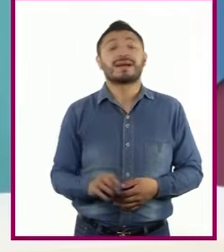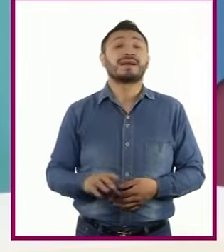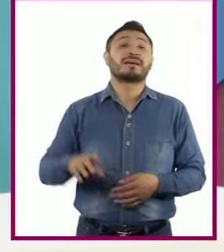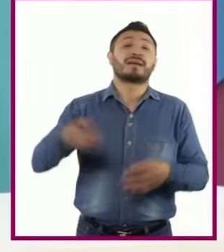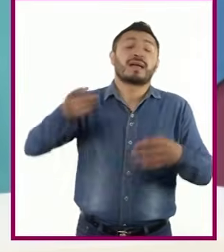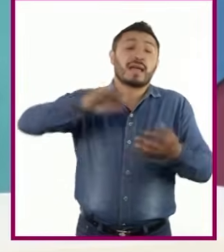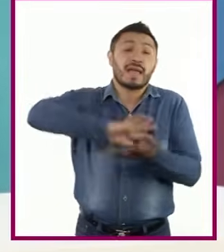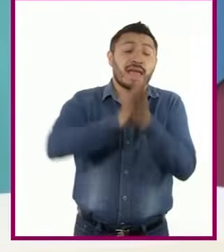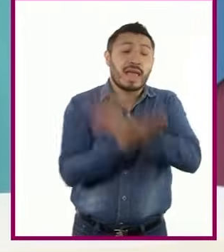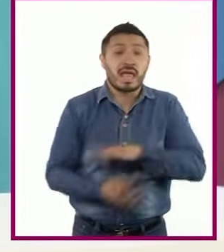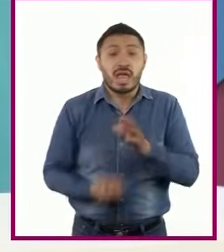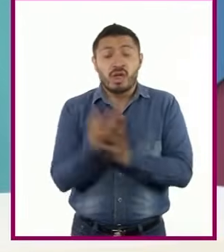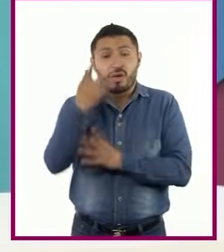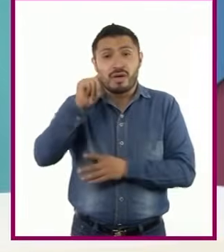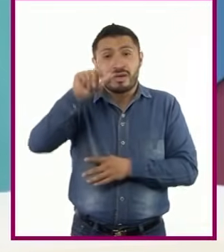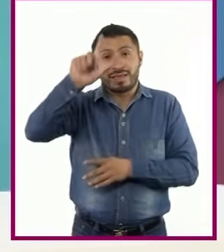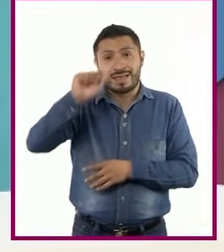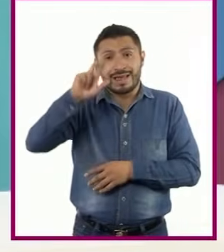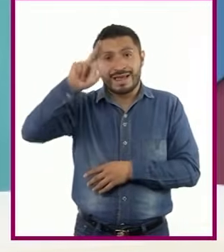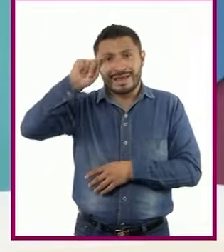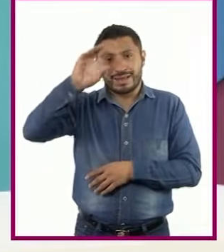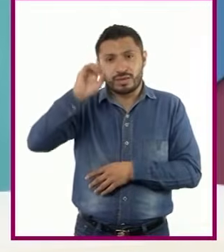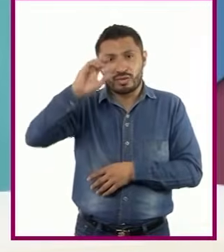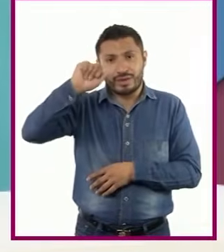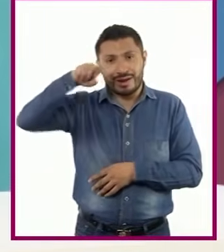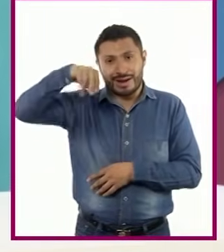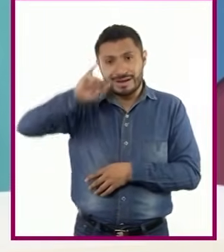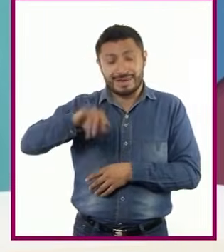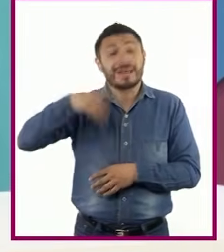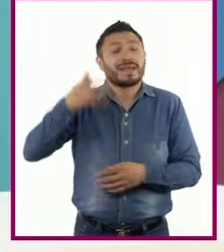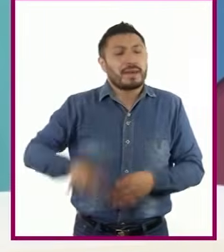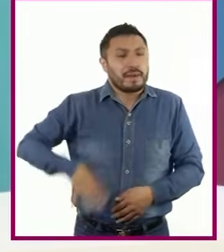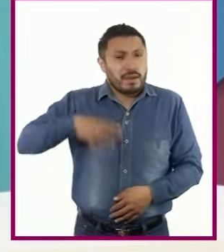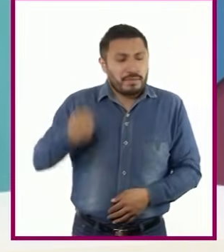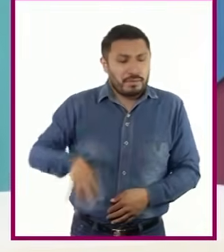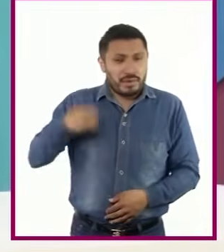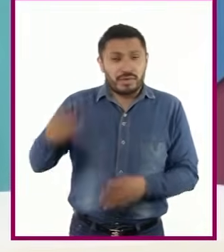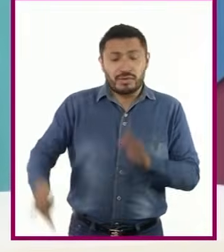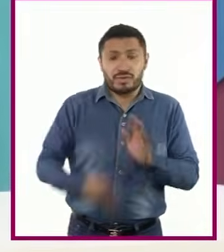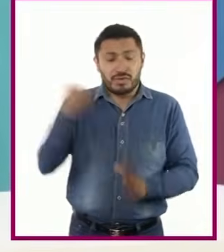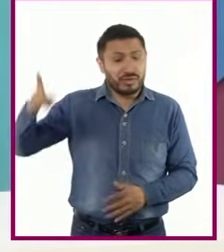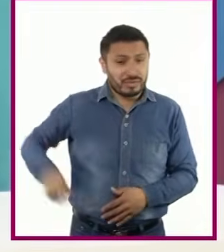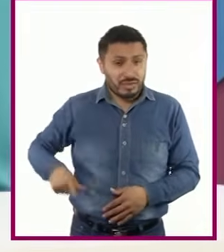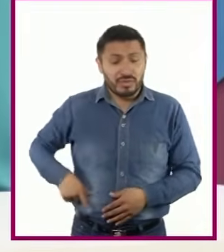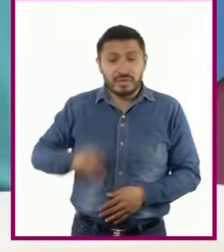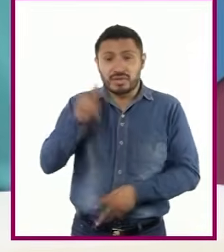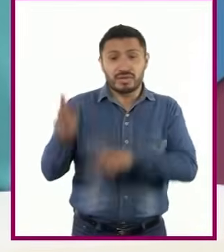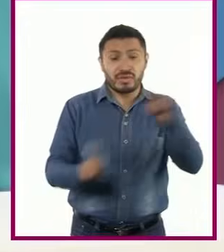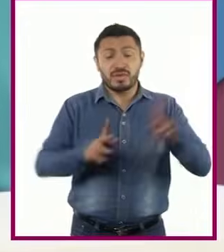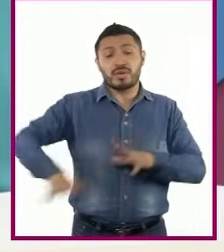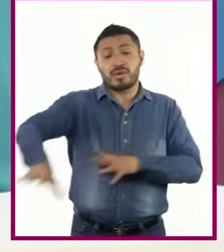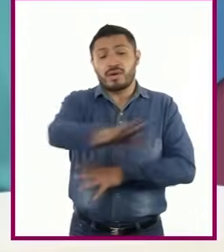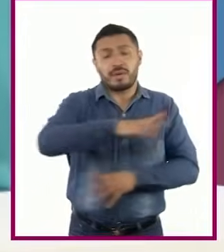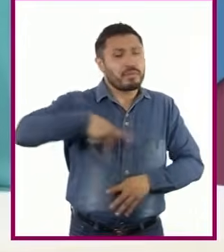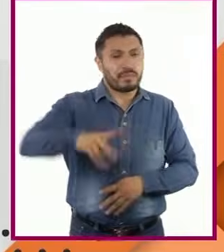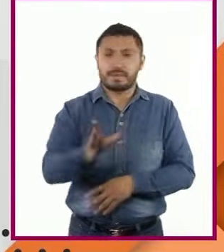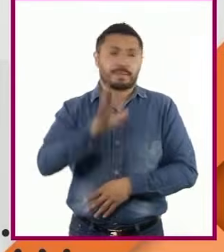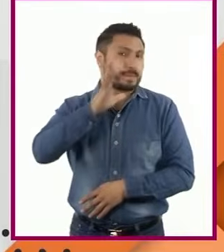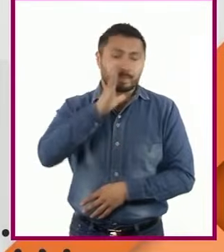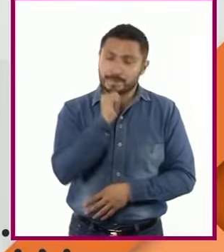nuevo Tlatoani. Este intentó restablecer el dominio sobre los pueblos de la región, pero no lo